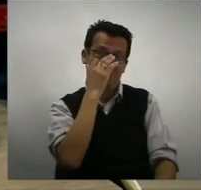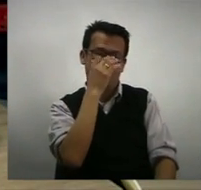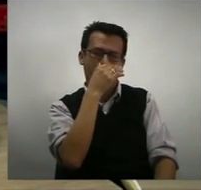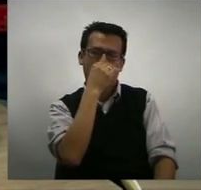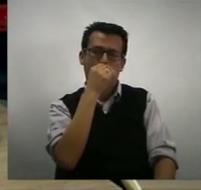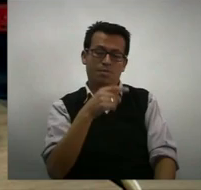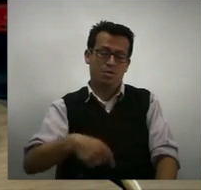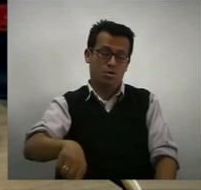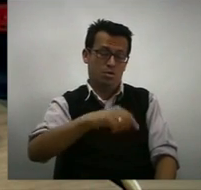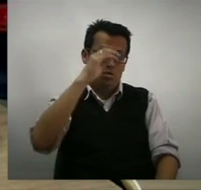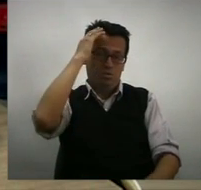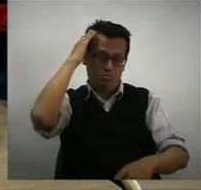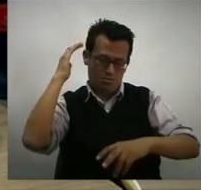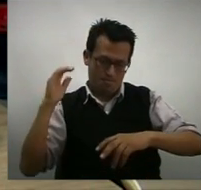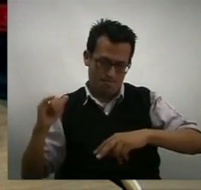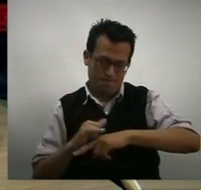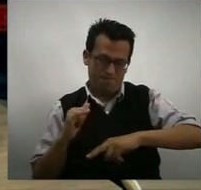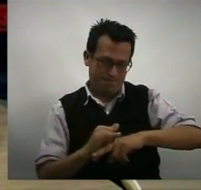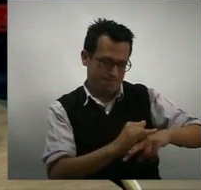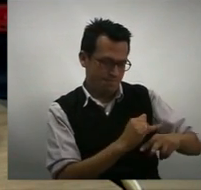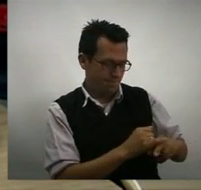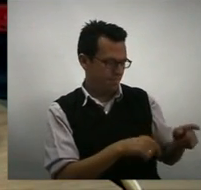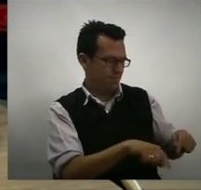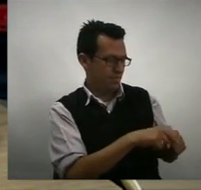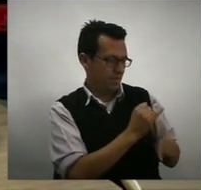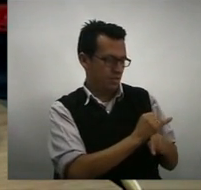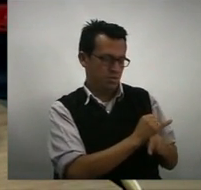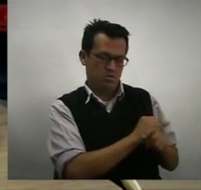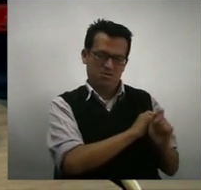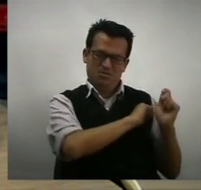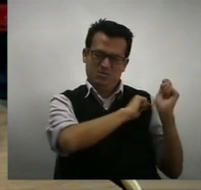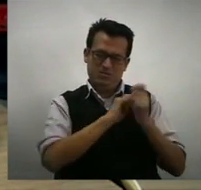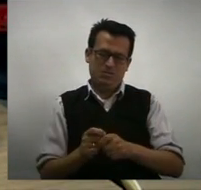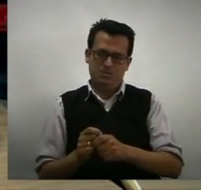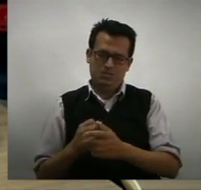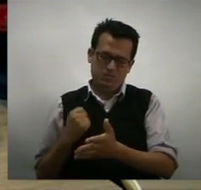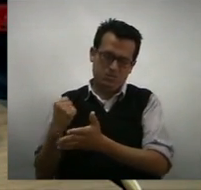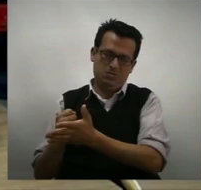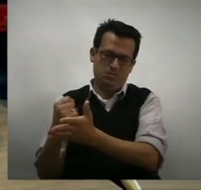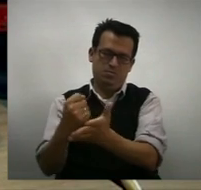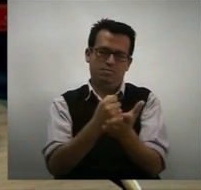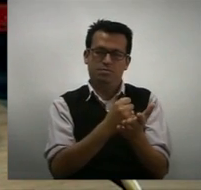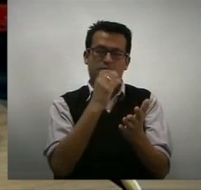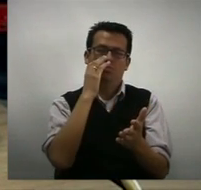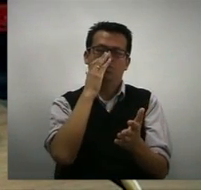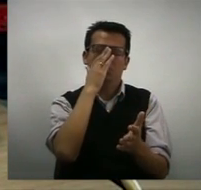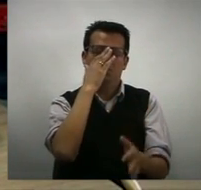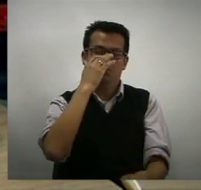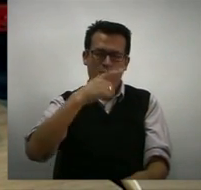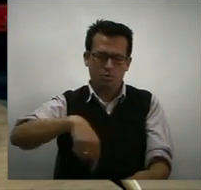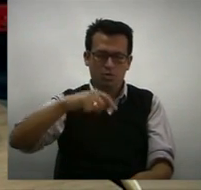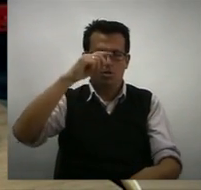de sentido son constantemente reforzados por las instituciones, estamentos cuya obligación principal es la de generar en el sujeto